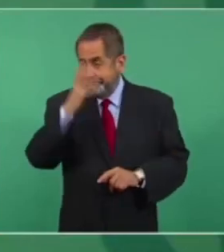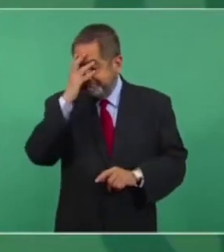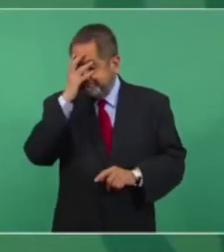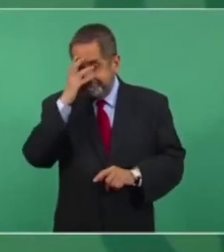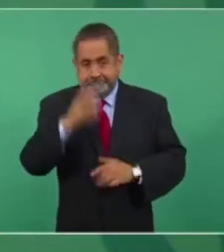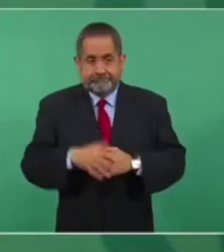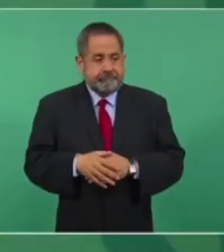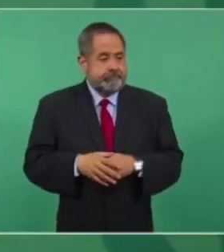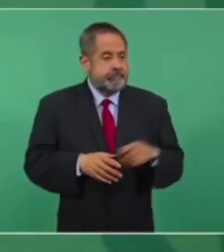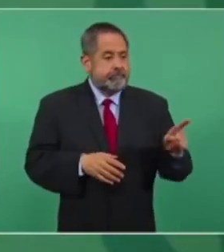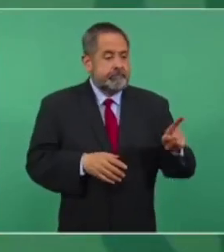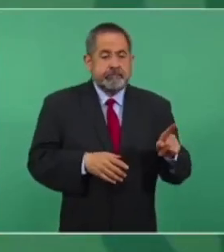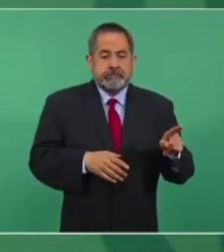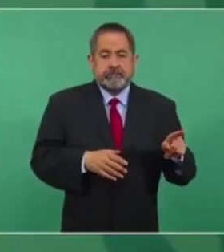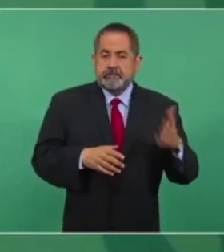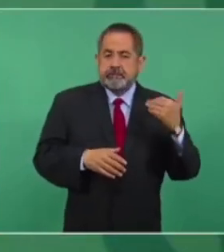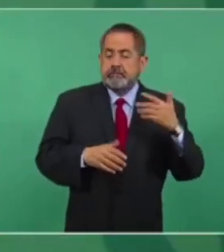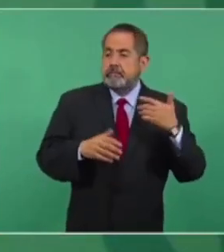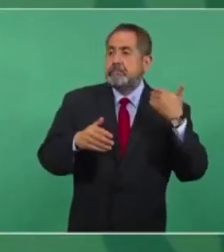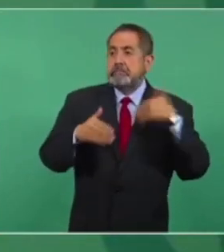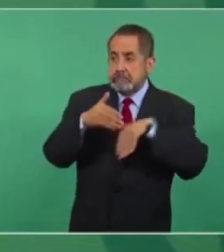se somete.